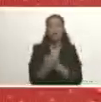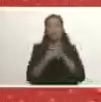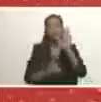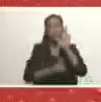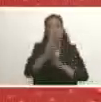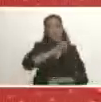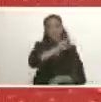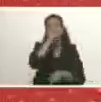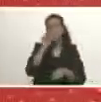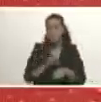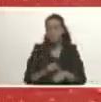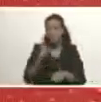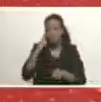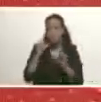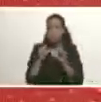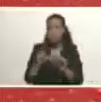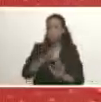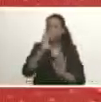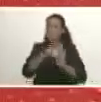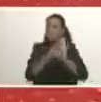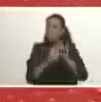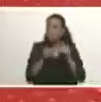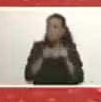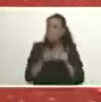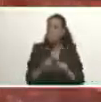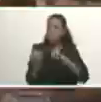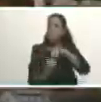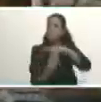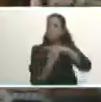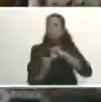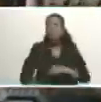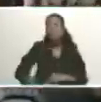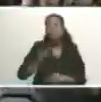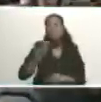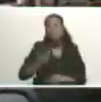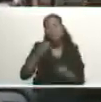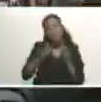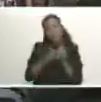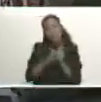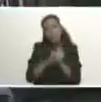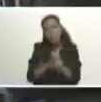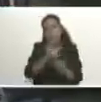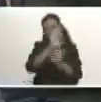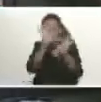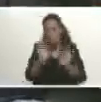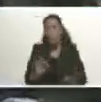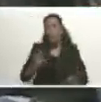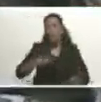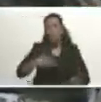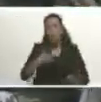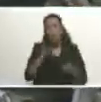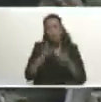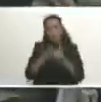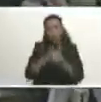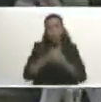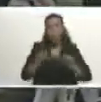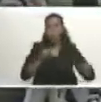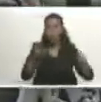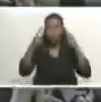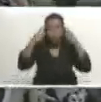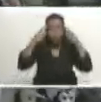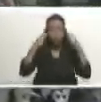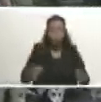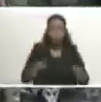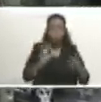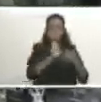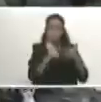de la nación, que constituirán en adelante las bases fundamentales de la guía de planeamiento para la conducción de operaciones de orden